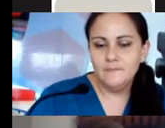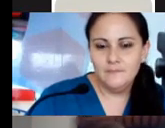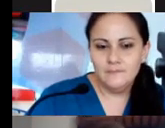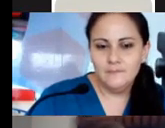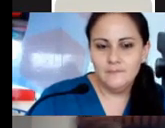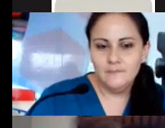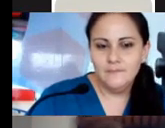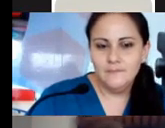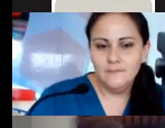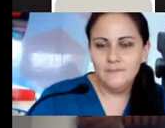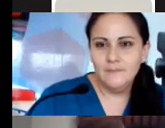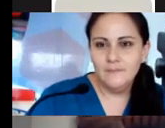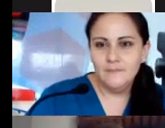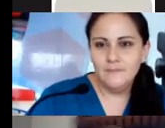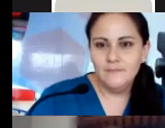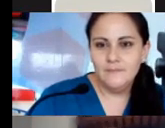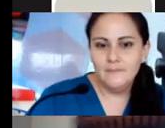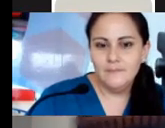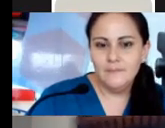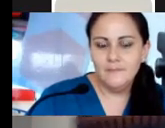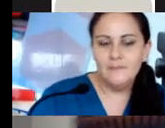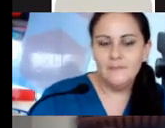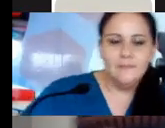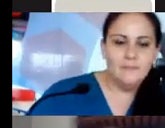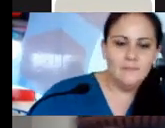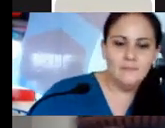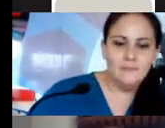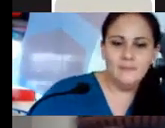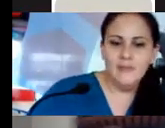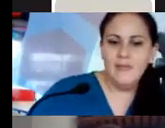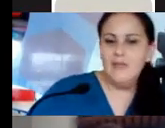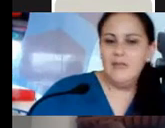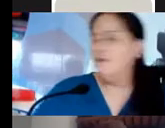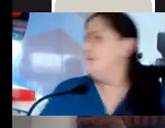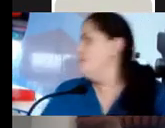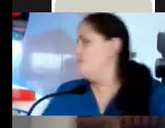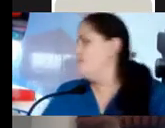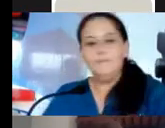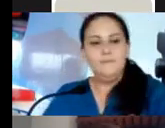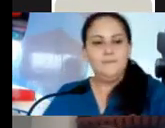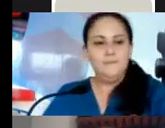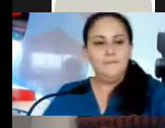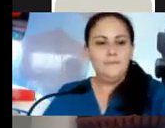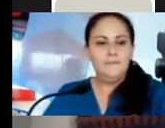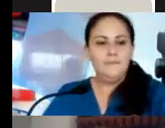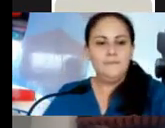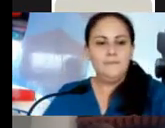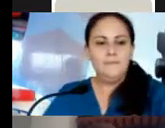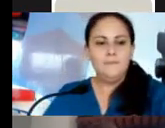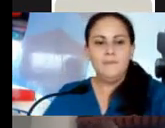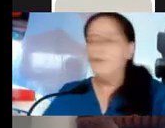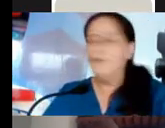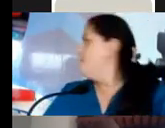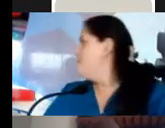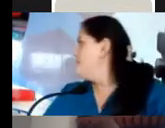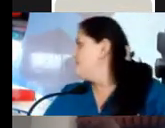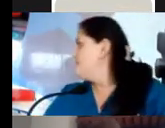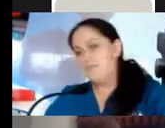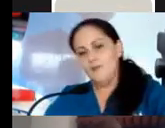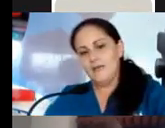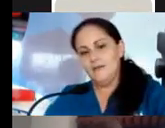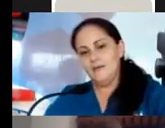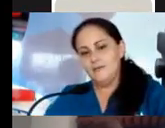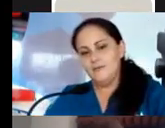como la que usan generalmente las mujeres para lavarse el pelo, para no bañarse el pelo, perdón. Eso no está bien porque eso entra,